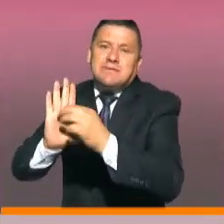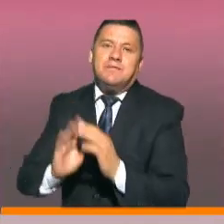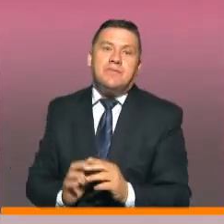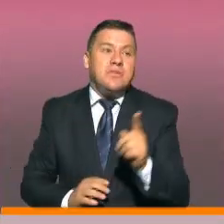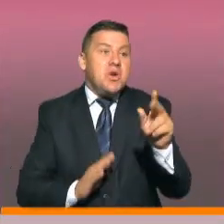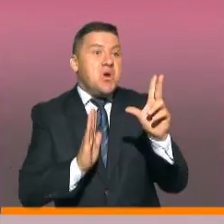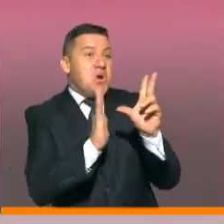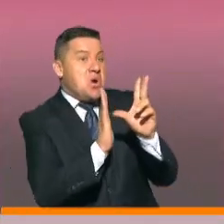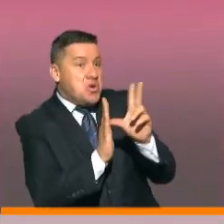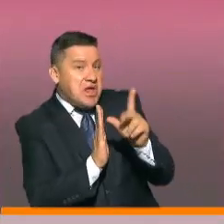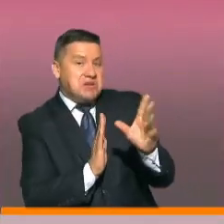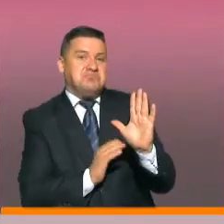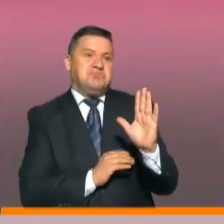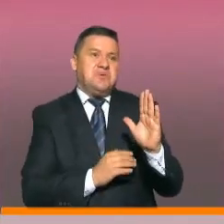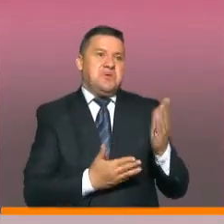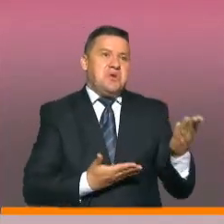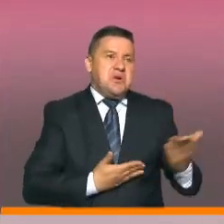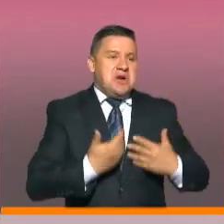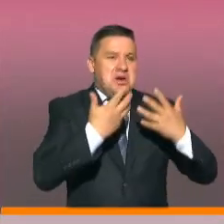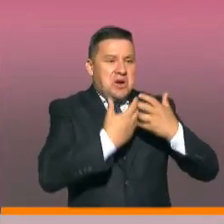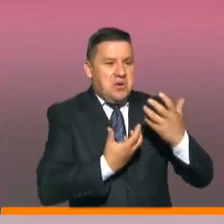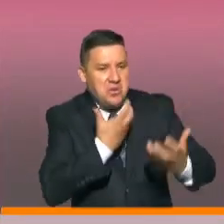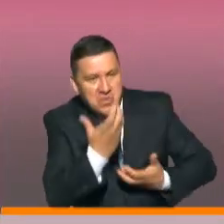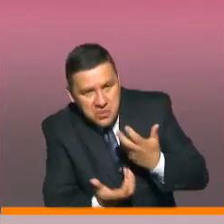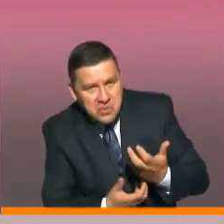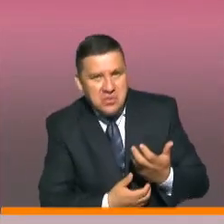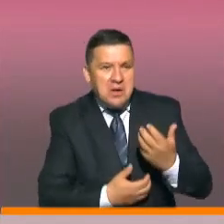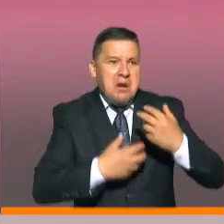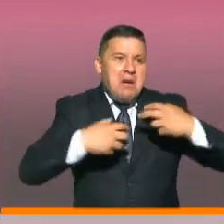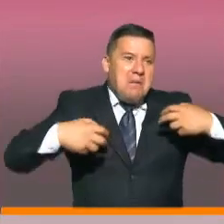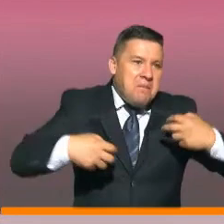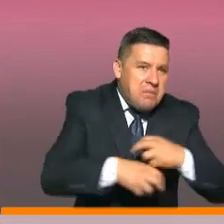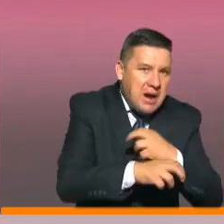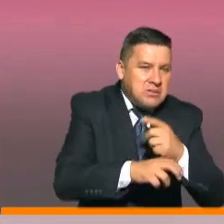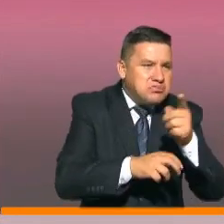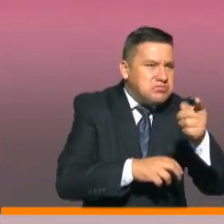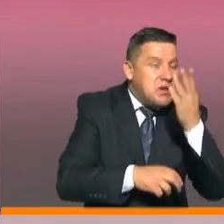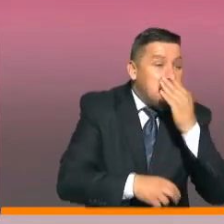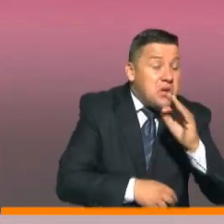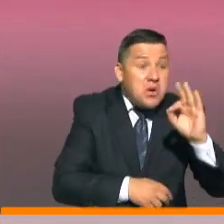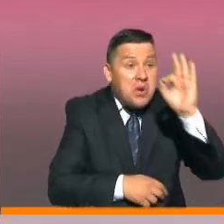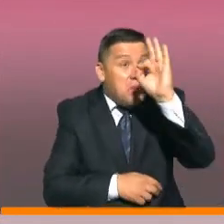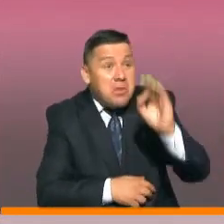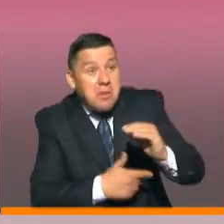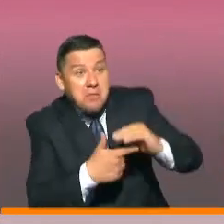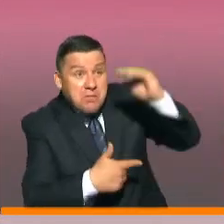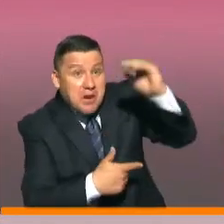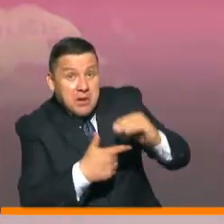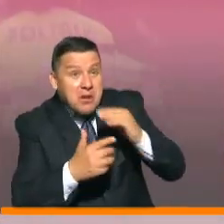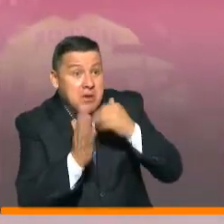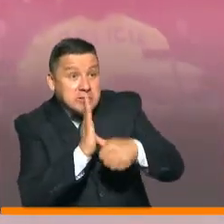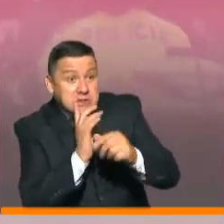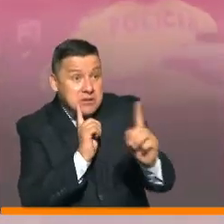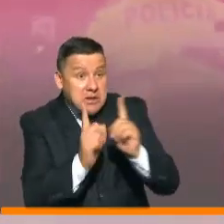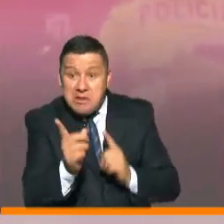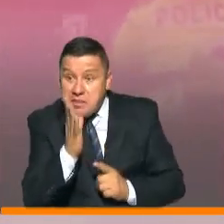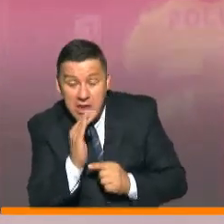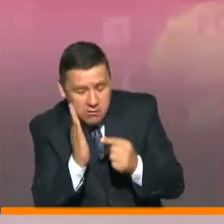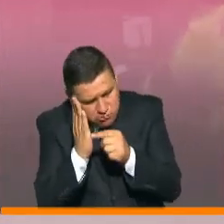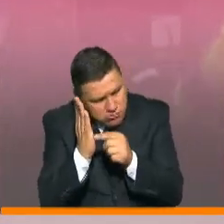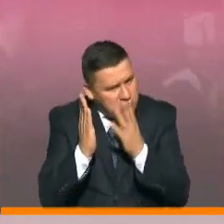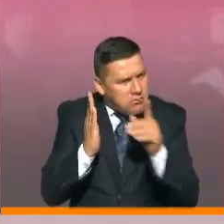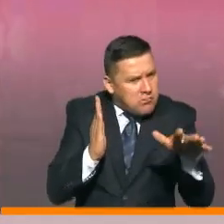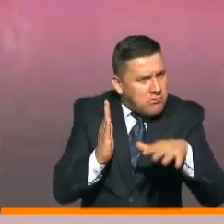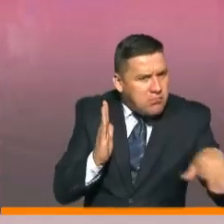Los hoteles, establecimientos de la industria gastronómica y parques no serán incluidos en la medida de pico y cédula. Se permite en